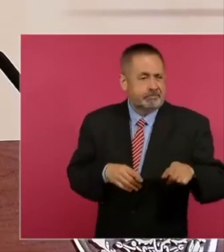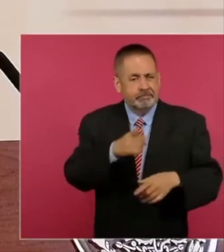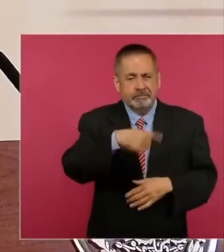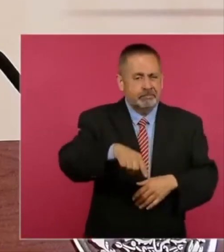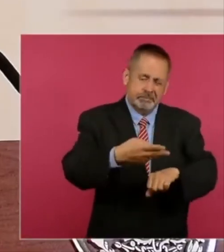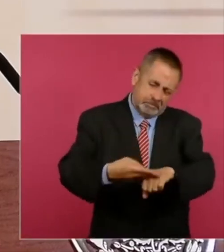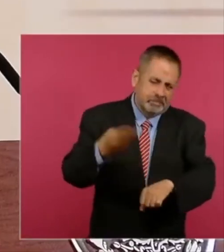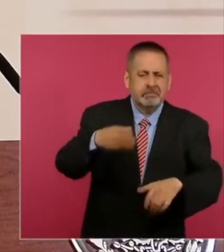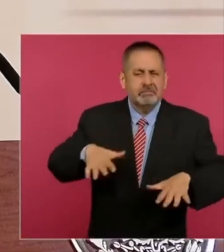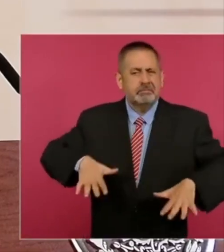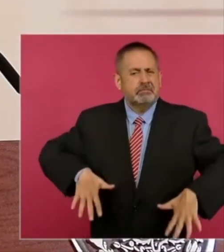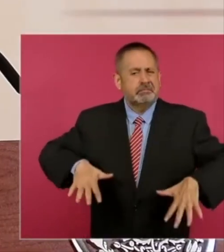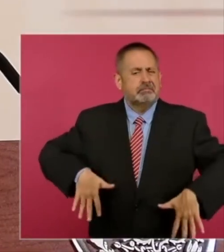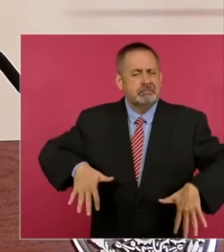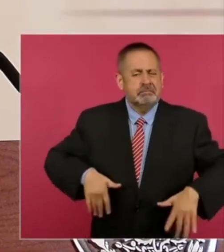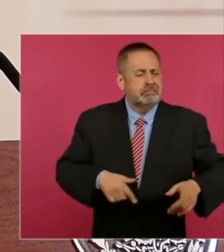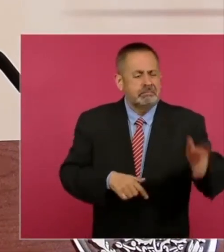cobardes.